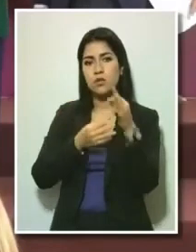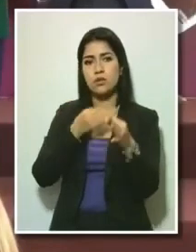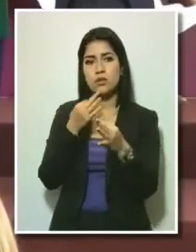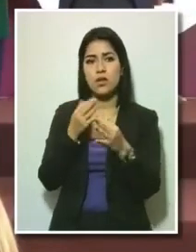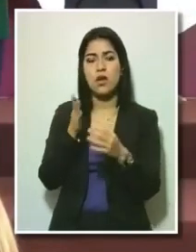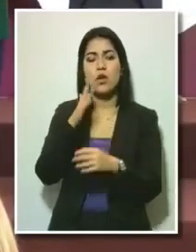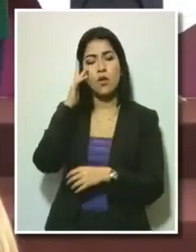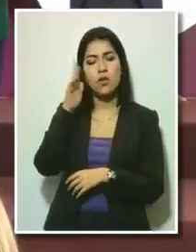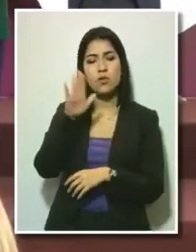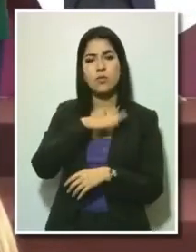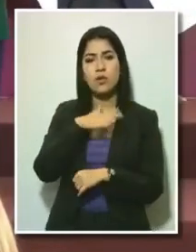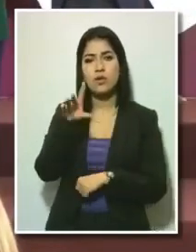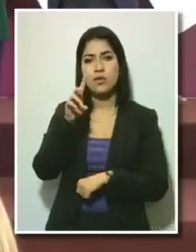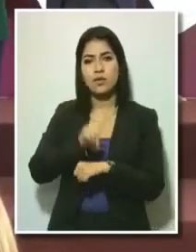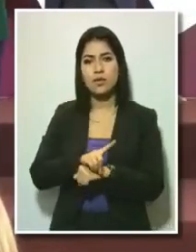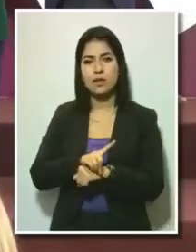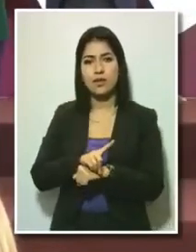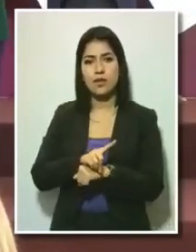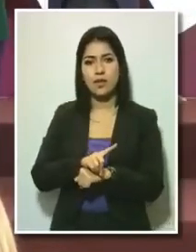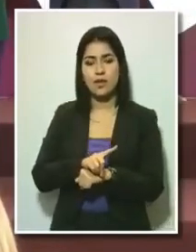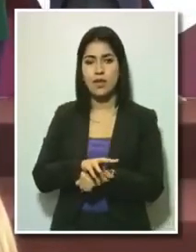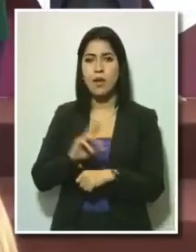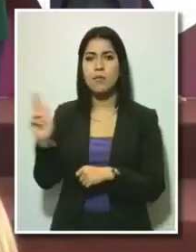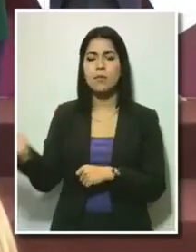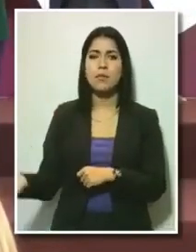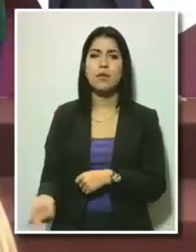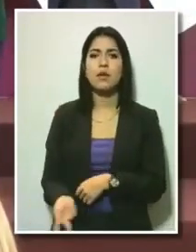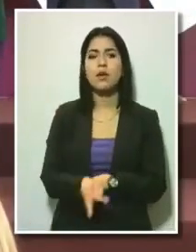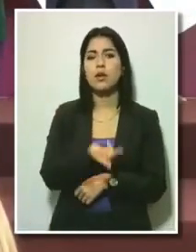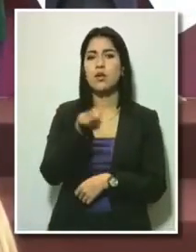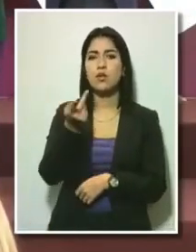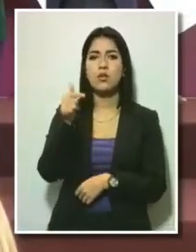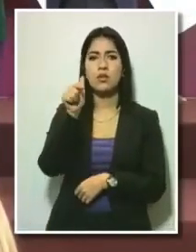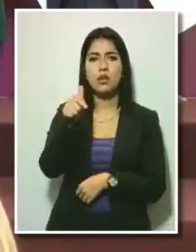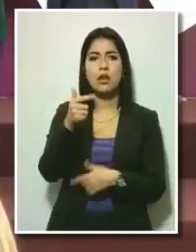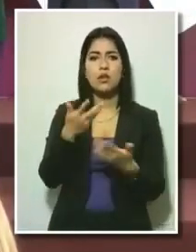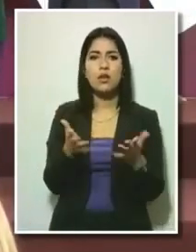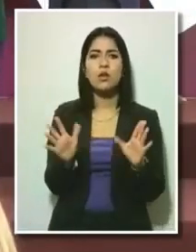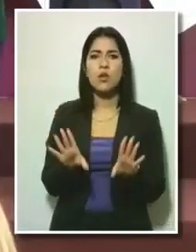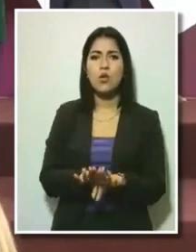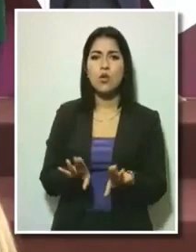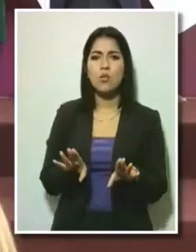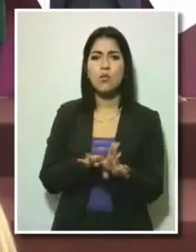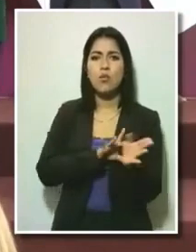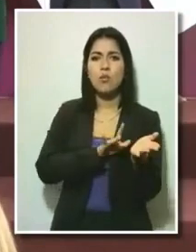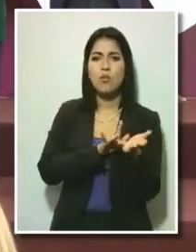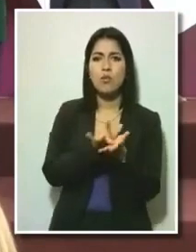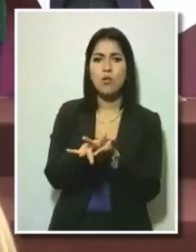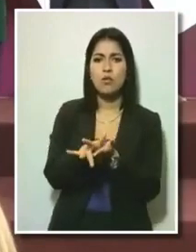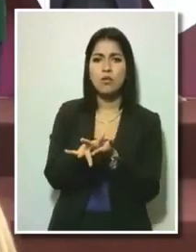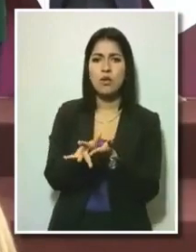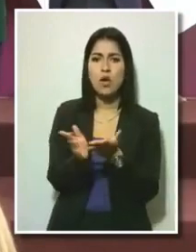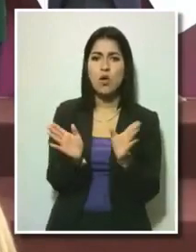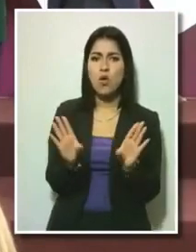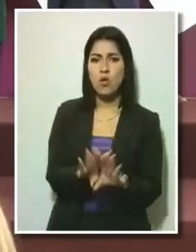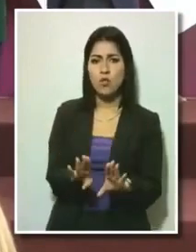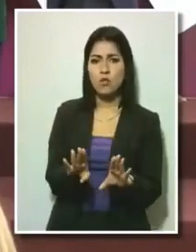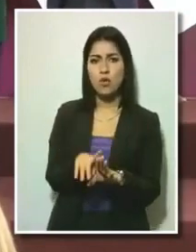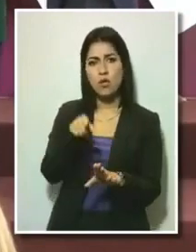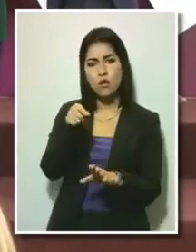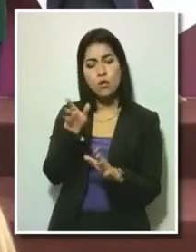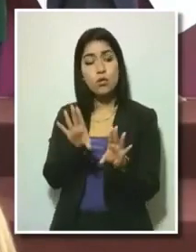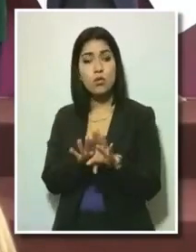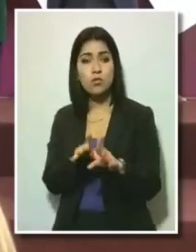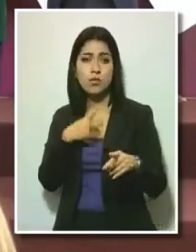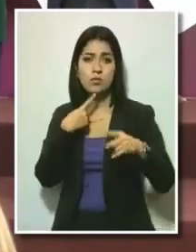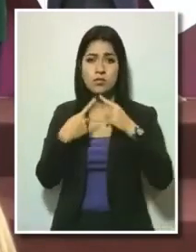días. Secretaria, preguntarle a usted en el sentido de cómo van a apoyar más bien cómo van a socializar